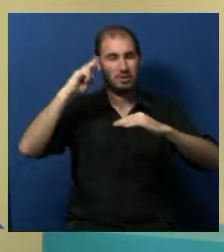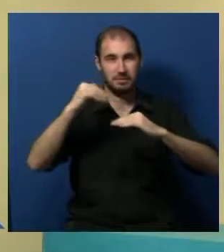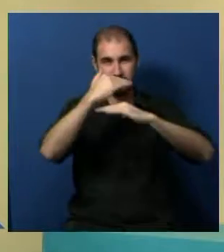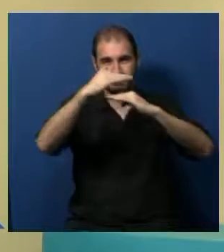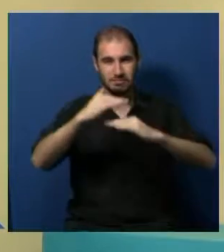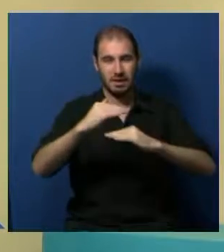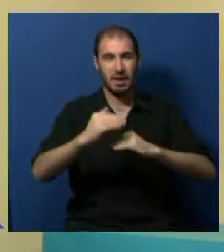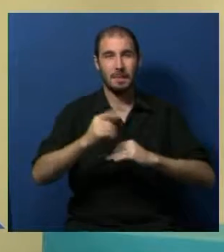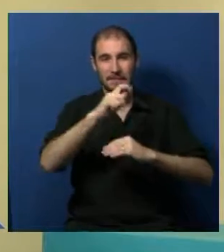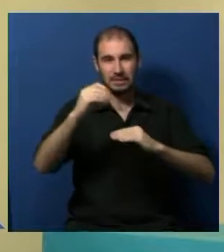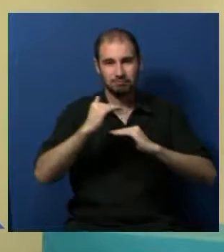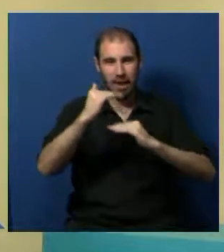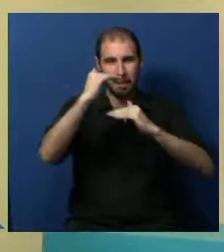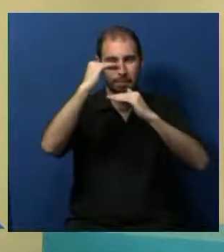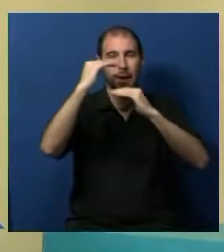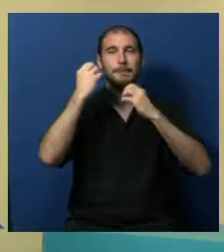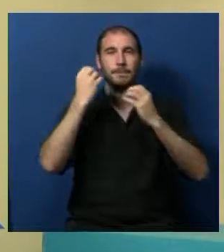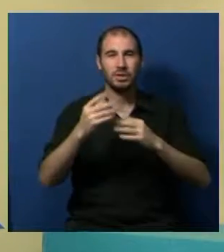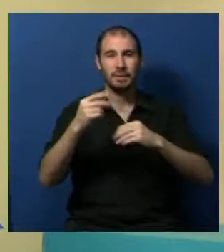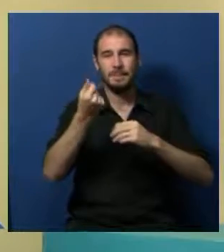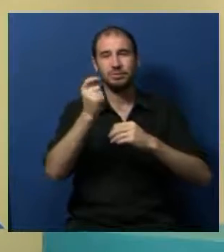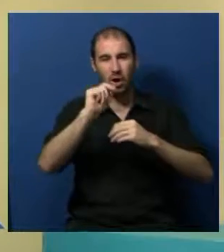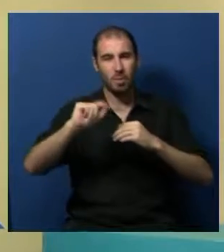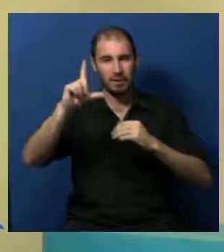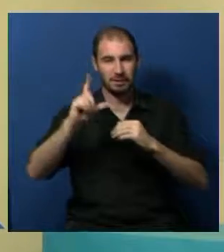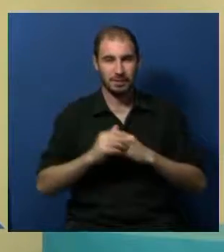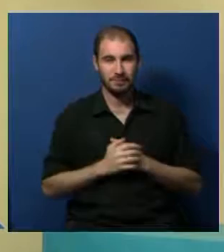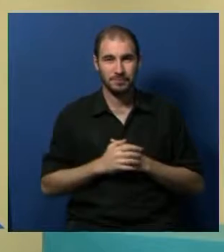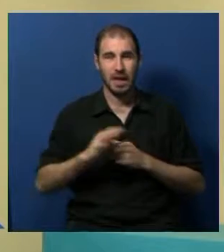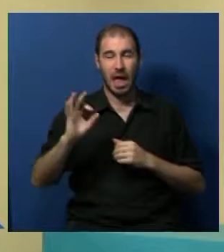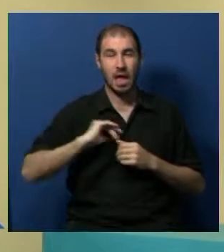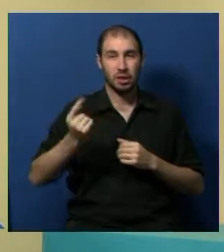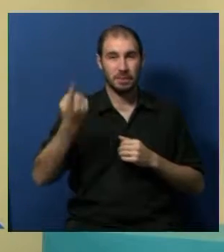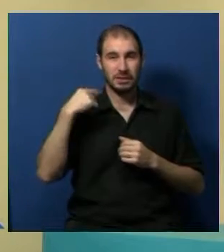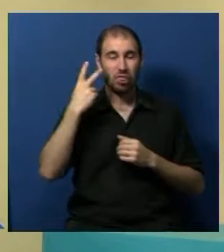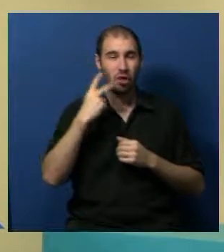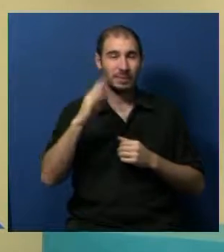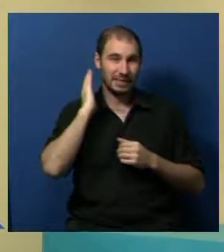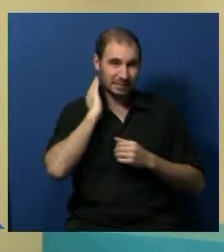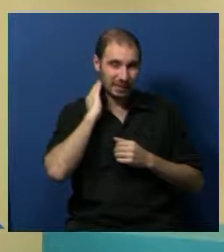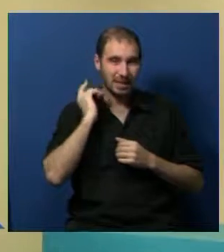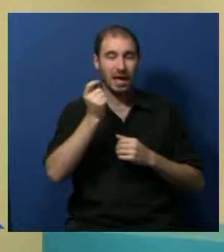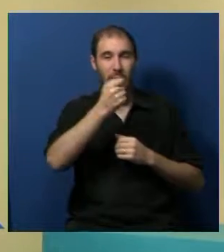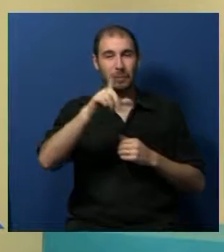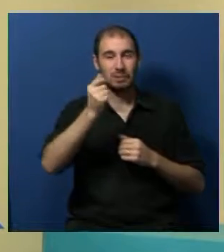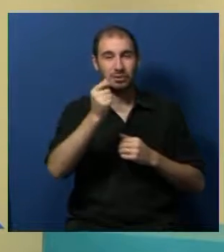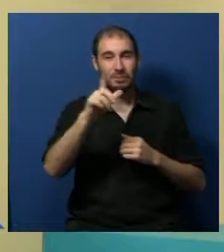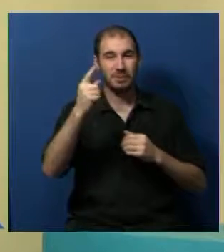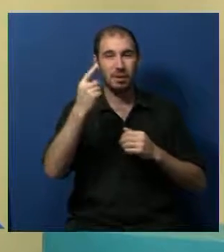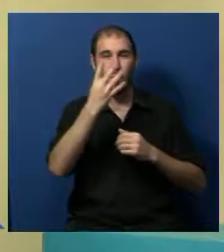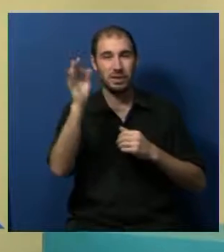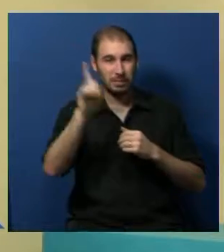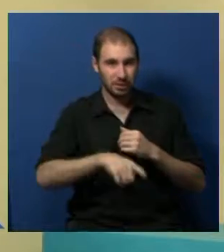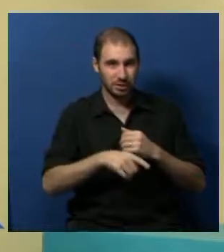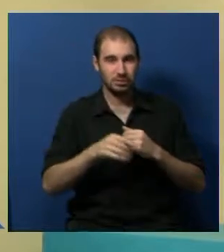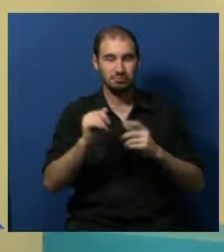ido aumentando mes a mes como consecuencia de la inflación. Claro. Y dado que el año pasado, en el 2016, tuvimos una inflación del 40%,